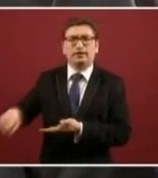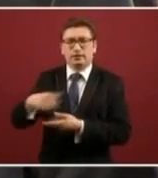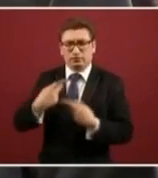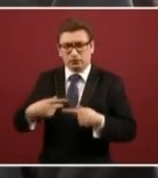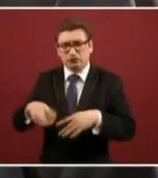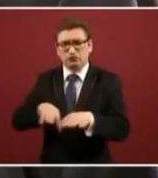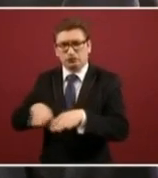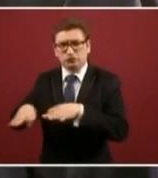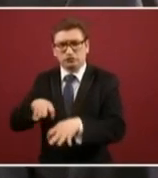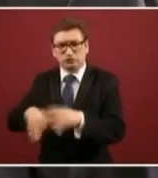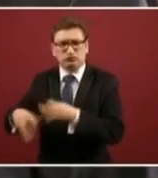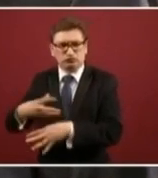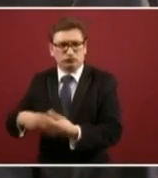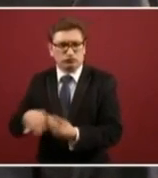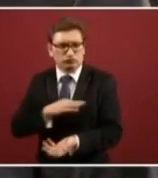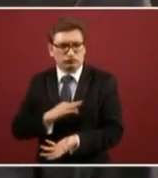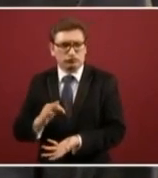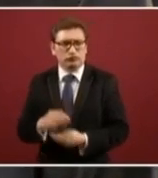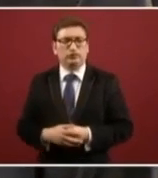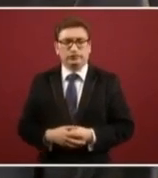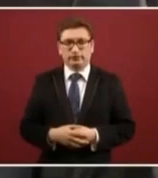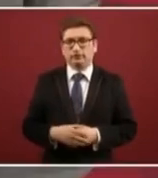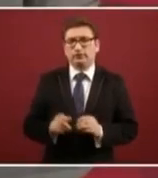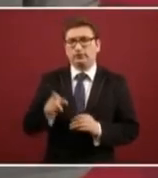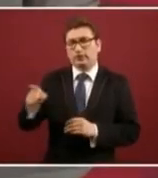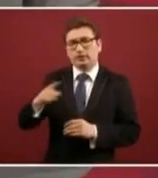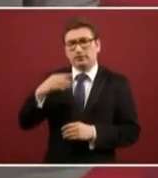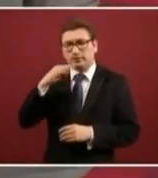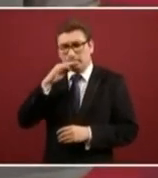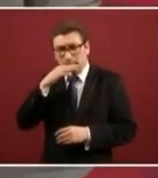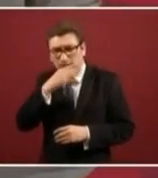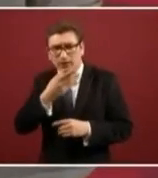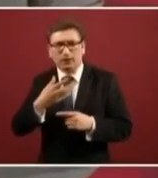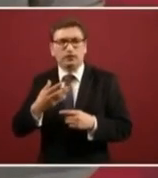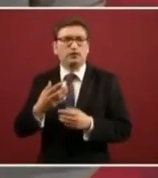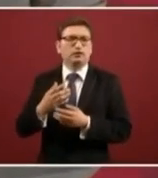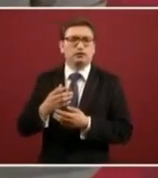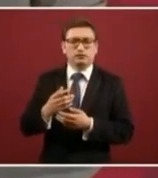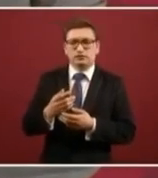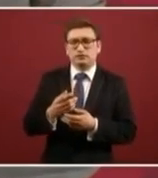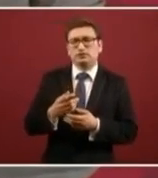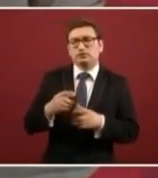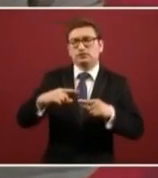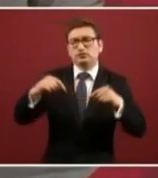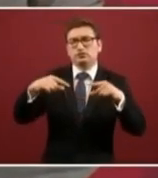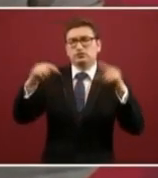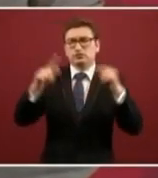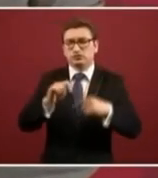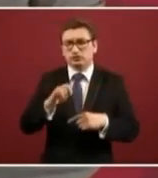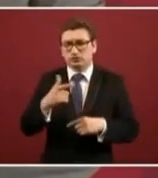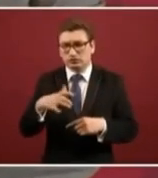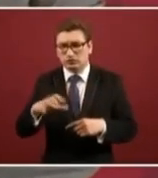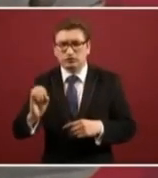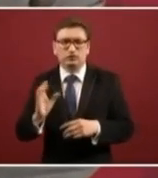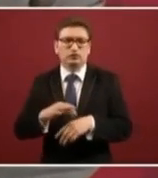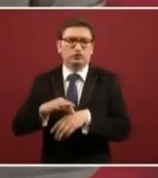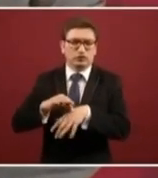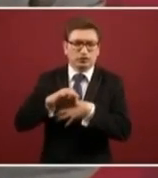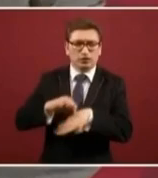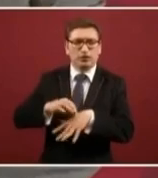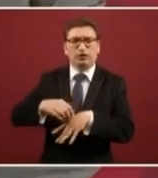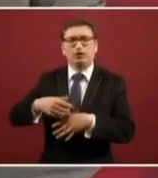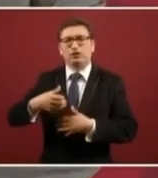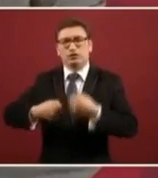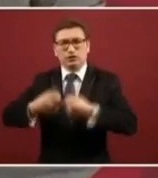El productor de maíz, de trigo, de carne, de leche en Estados Unidos